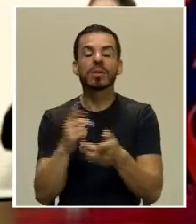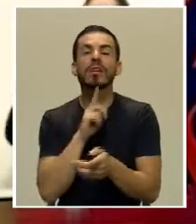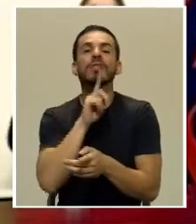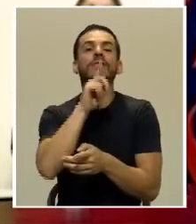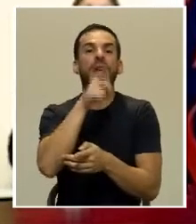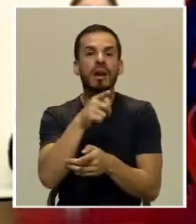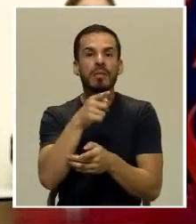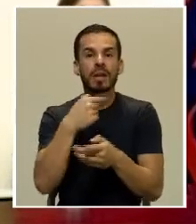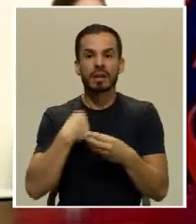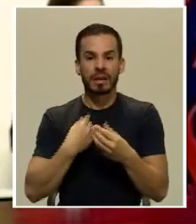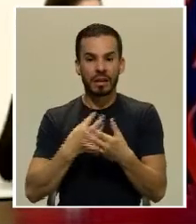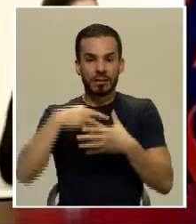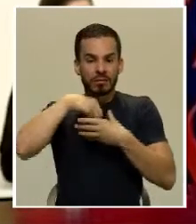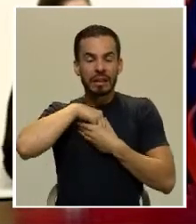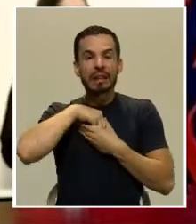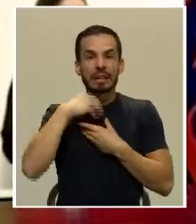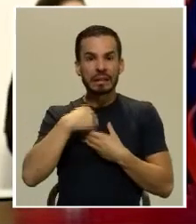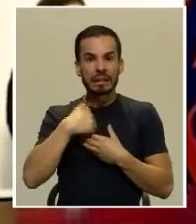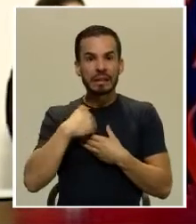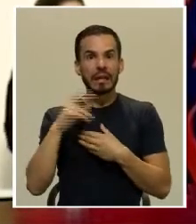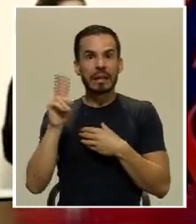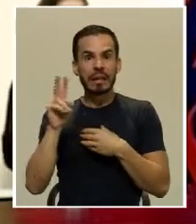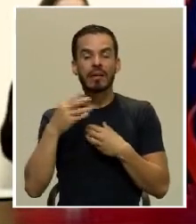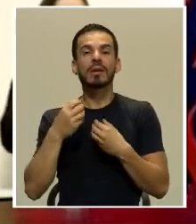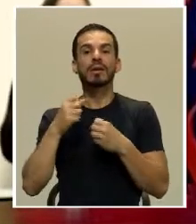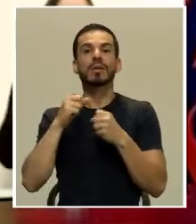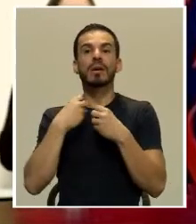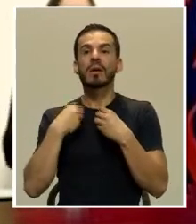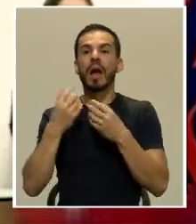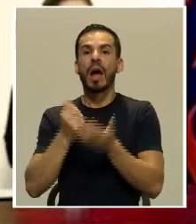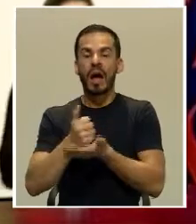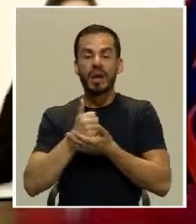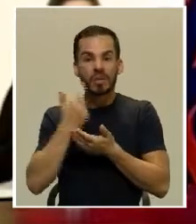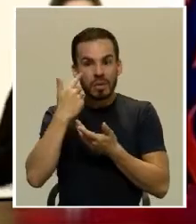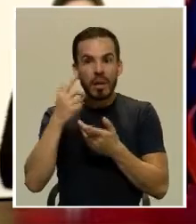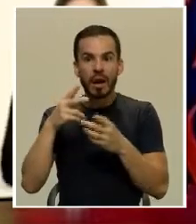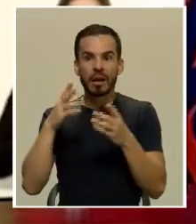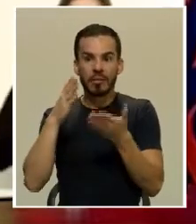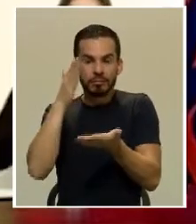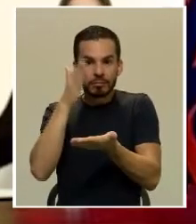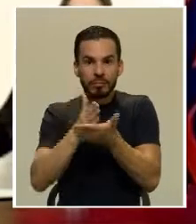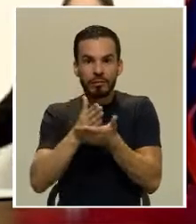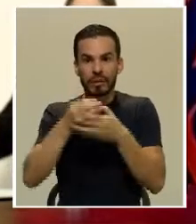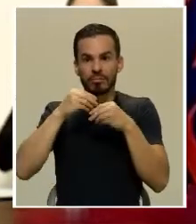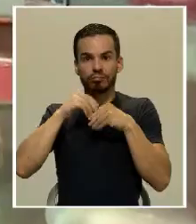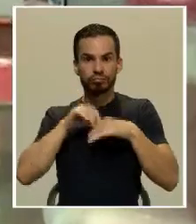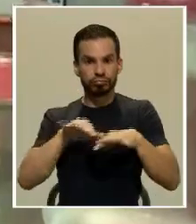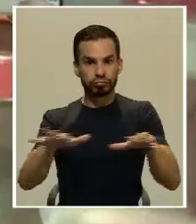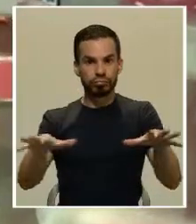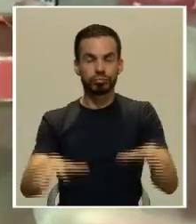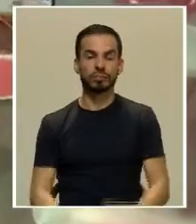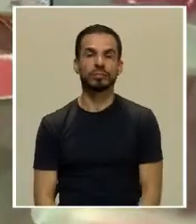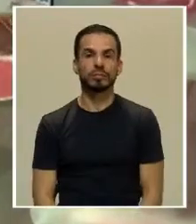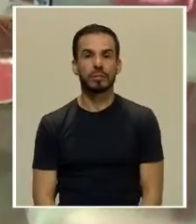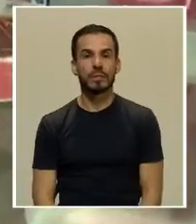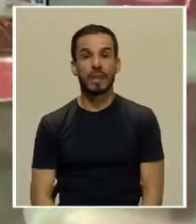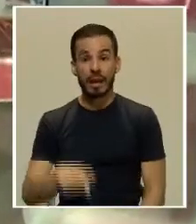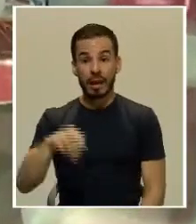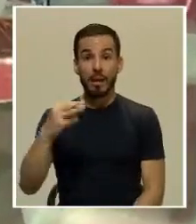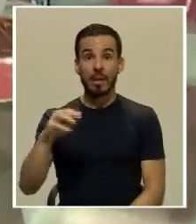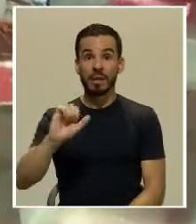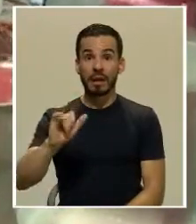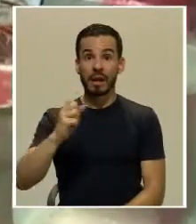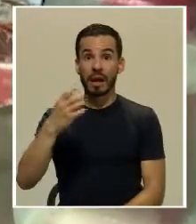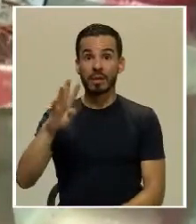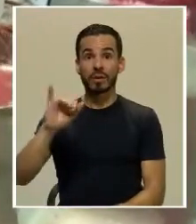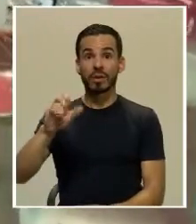que realmente pueden ser portadores asintomáticos y nos ayuden nosotros a cortar la transmisión del virus. A este martes 14